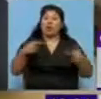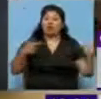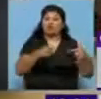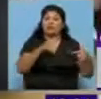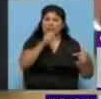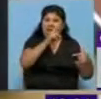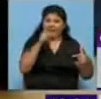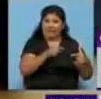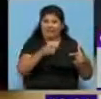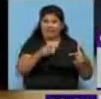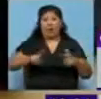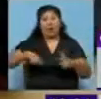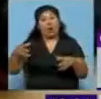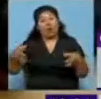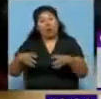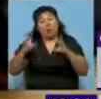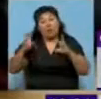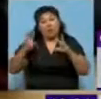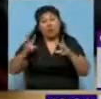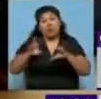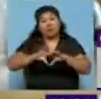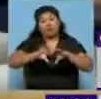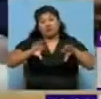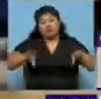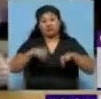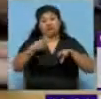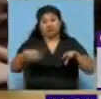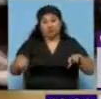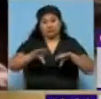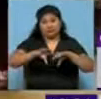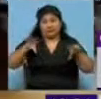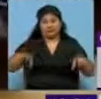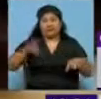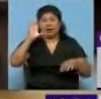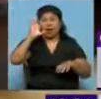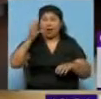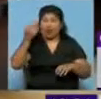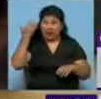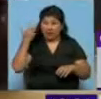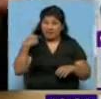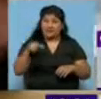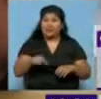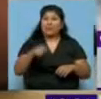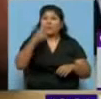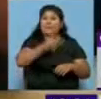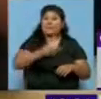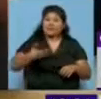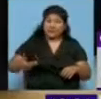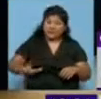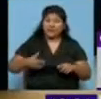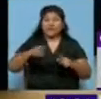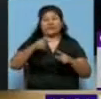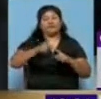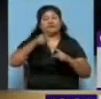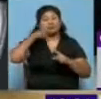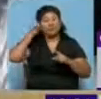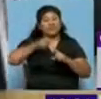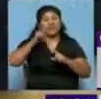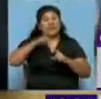ahora denominado peronismo alternativo. ¿Te acordás que en su momento la foto fue el gobernador de Córdoba, Schiaretti, el de